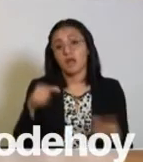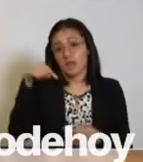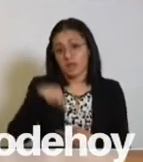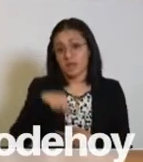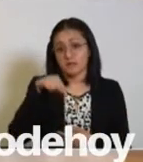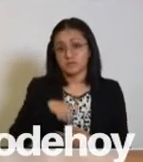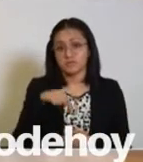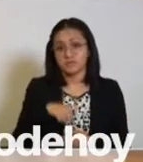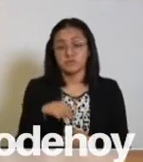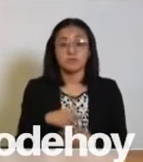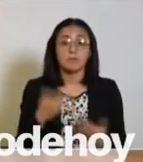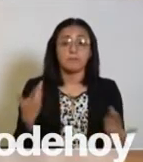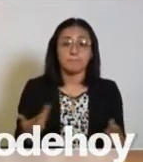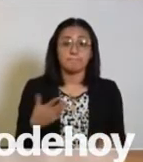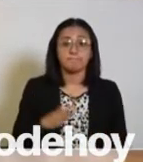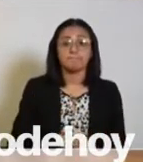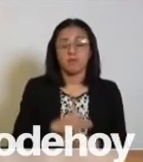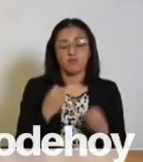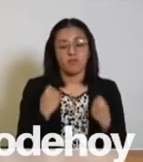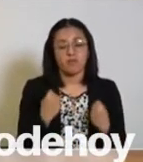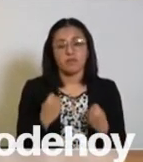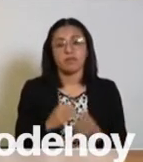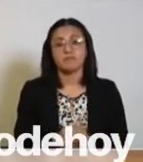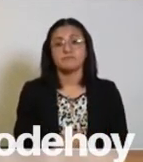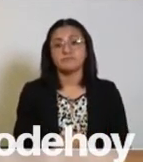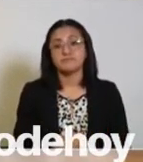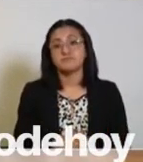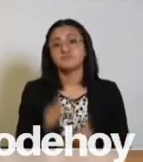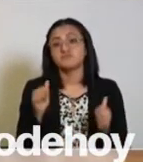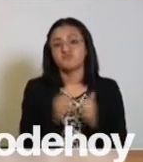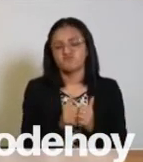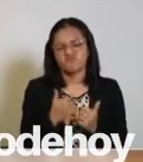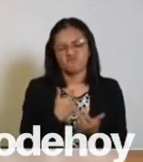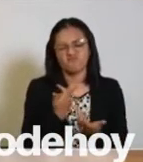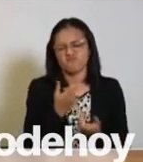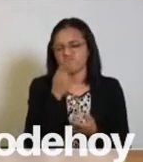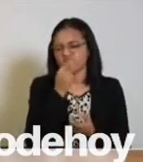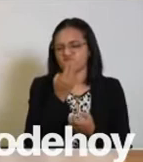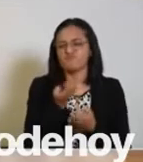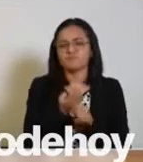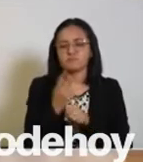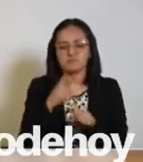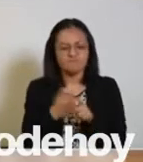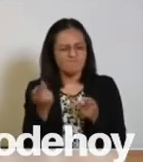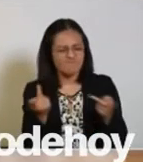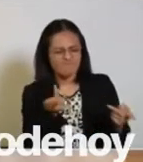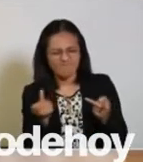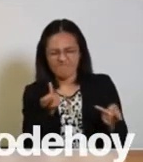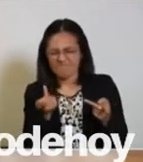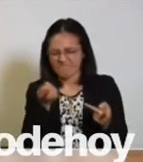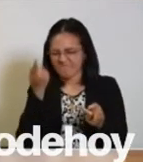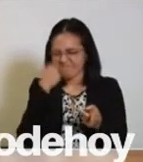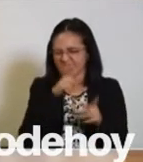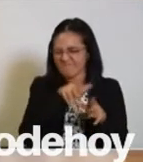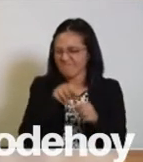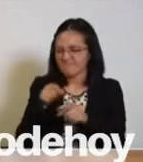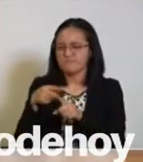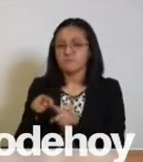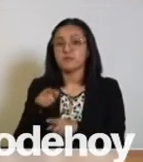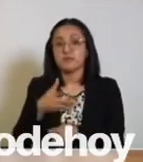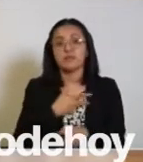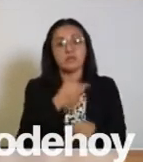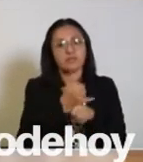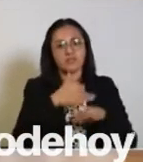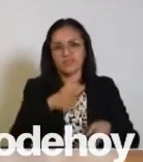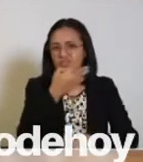impacto hemos impactado muy fuerte con las acciones de la policía estatal de esas que ustedes tienen información